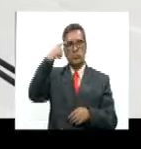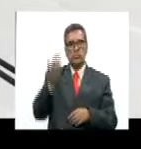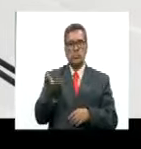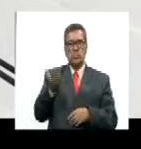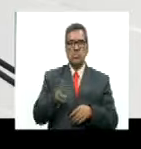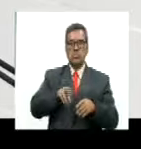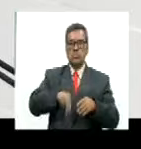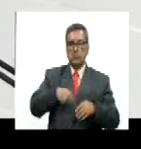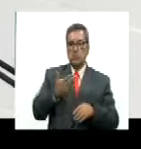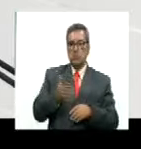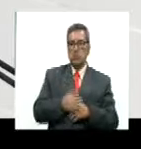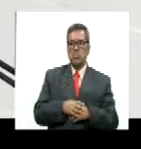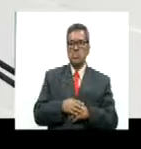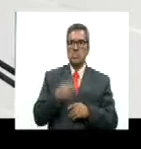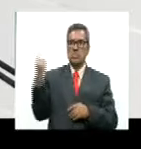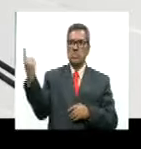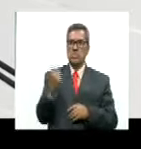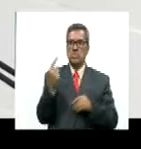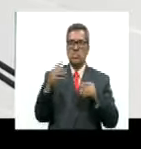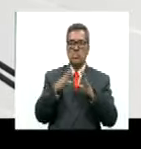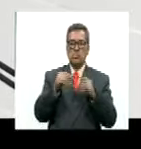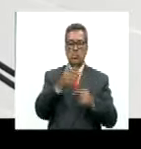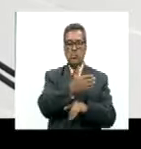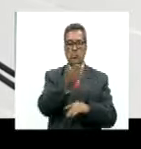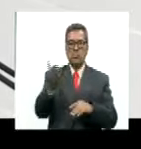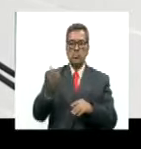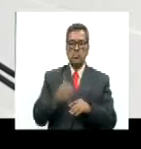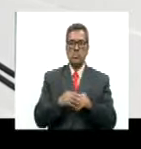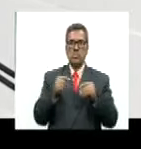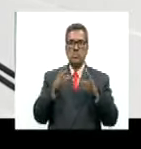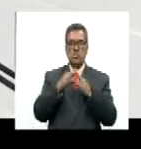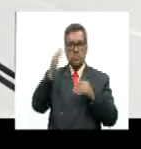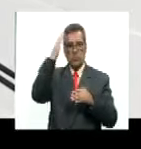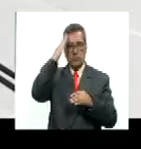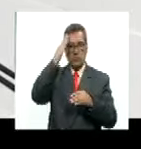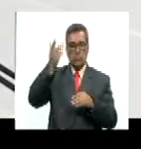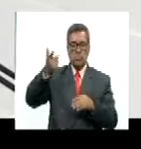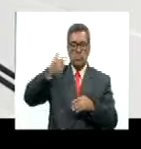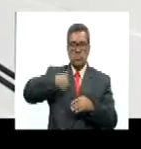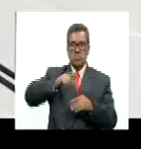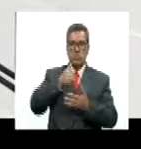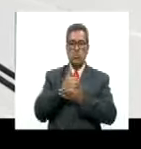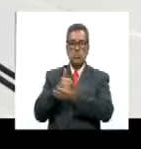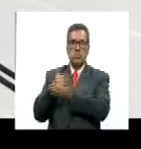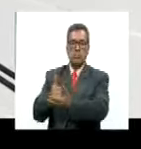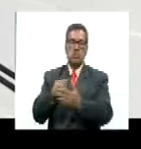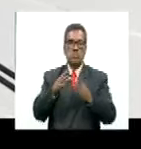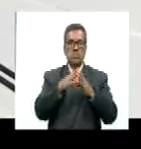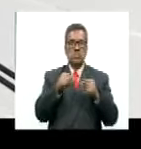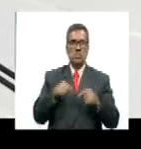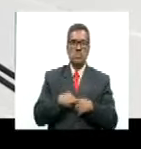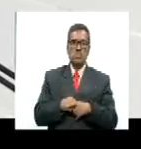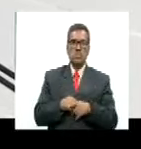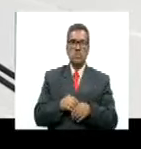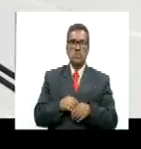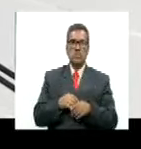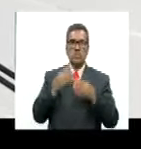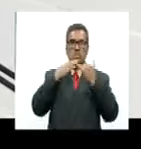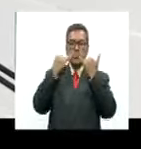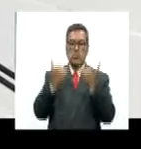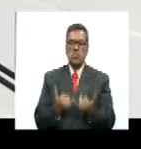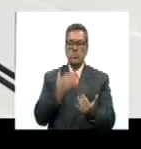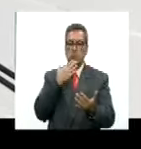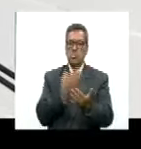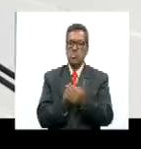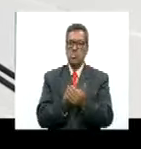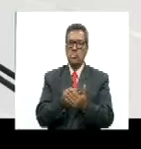poder traerles a ustedes todo el conocimiento que tengo para ayudar a la causa. Desde ya yo agradezco